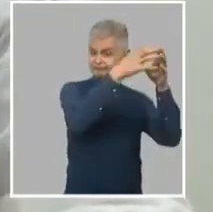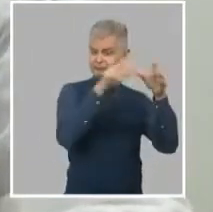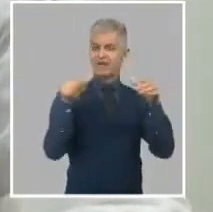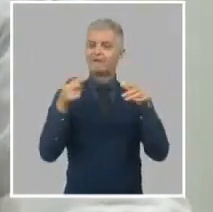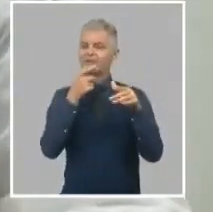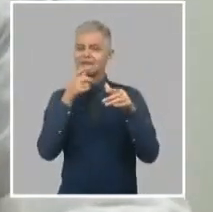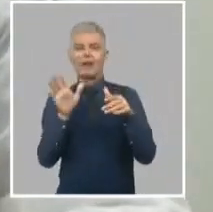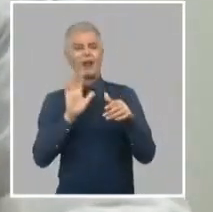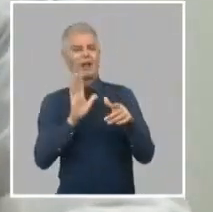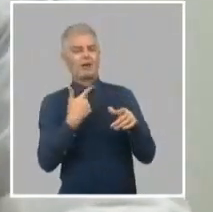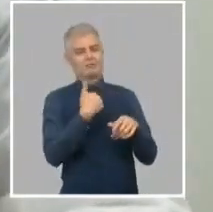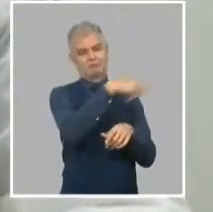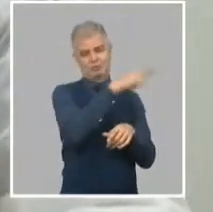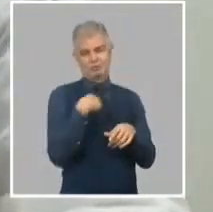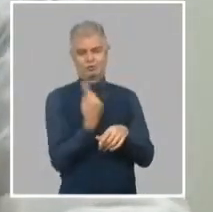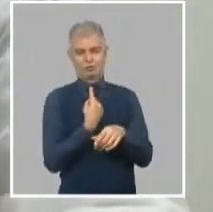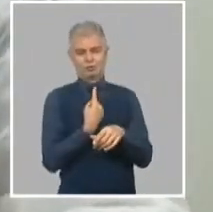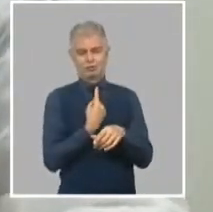función